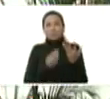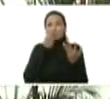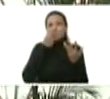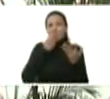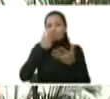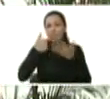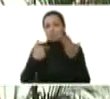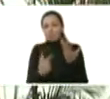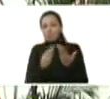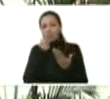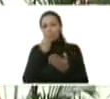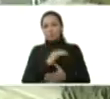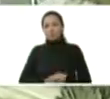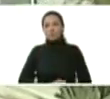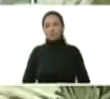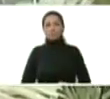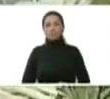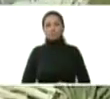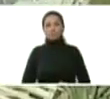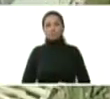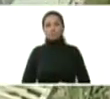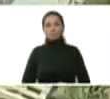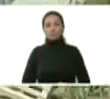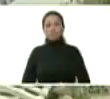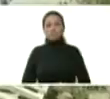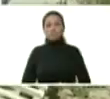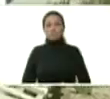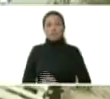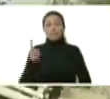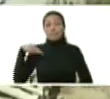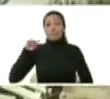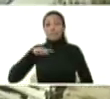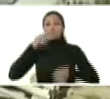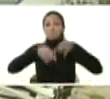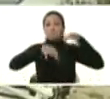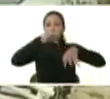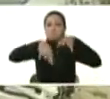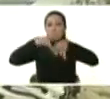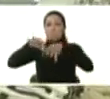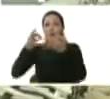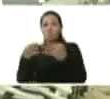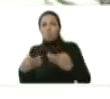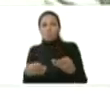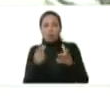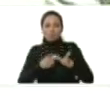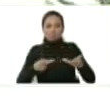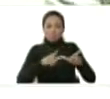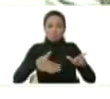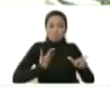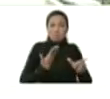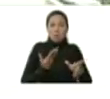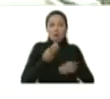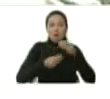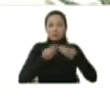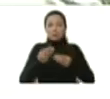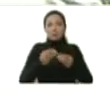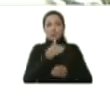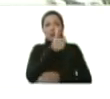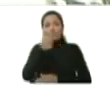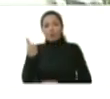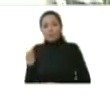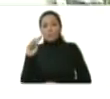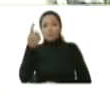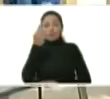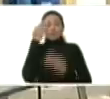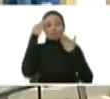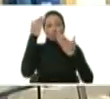ají. Ah, tiene su sembradío en todas las puertas. Y vamos a saludar, en primer lugar,